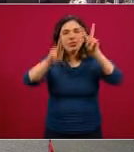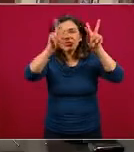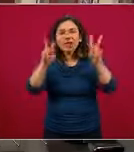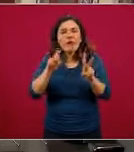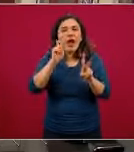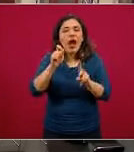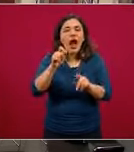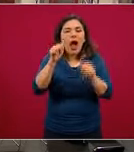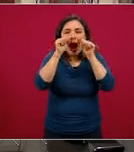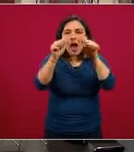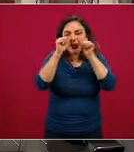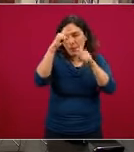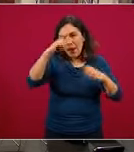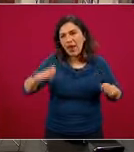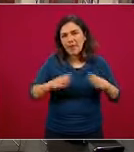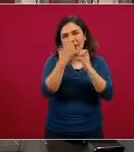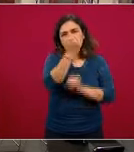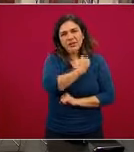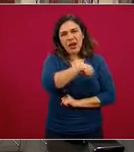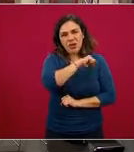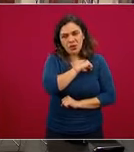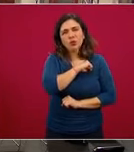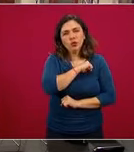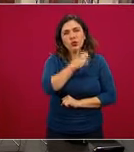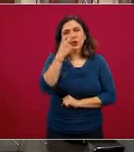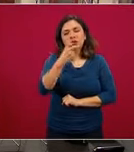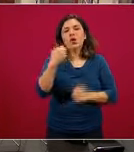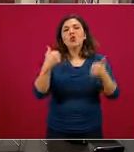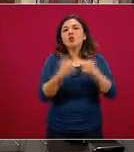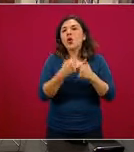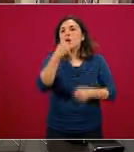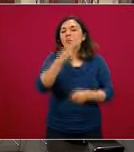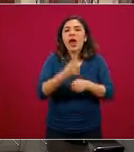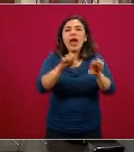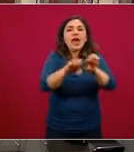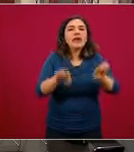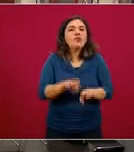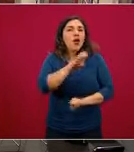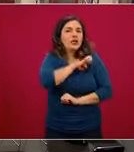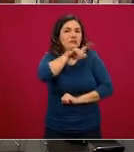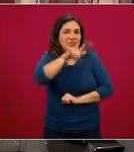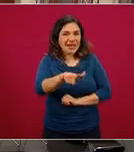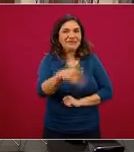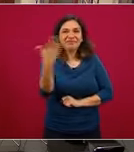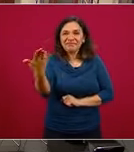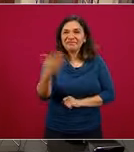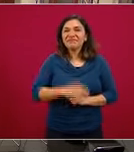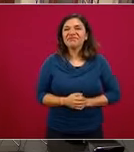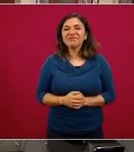de la atención de emergencias en salud, específicamente con los equipos especializados. Doctor Babastú.